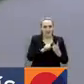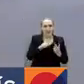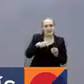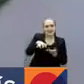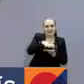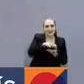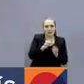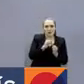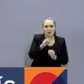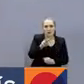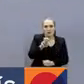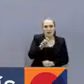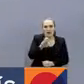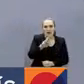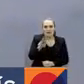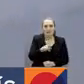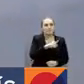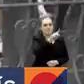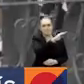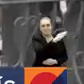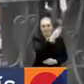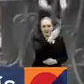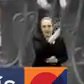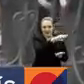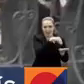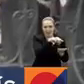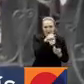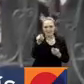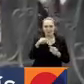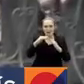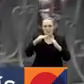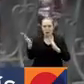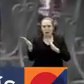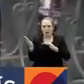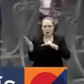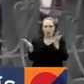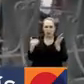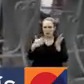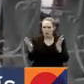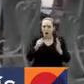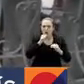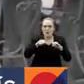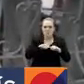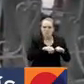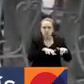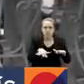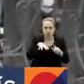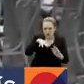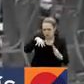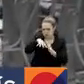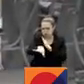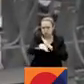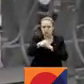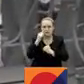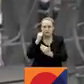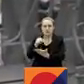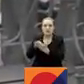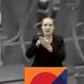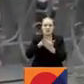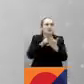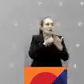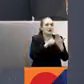Barranquilla Atlántico. Casas destechadas, arroyos desbordados e inundaciones en viviendas hacen parte del panorama.